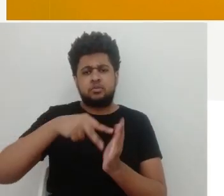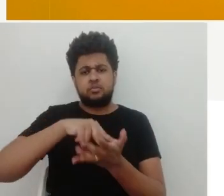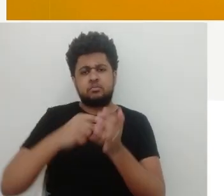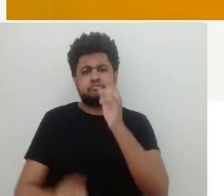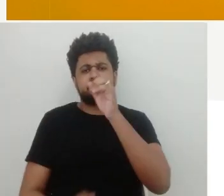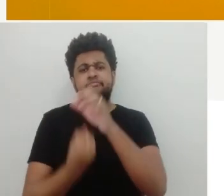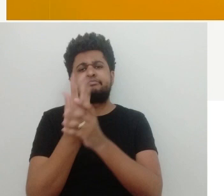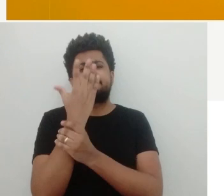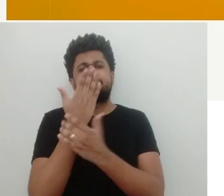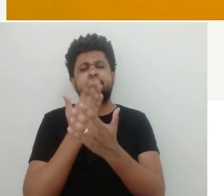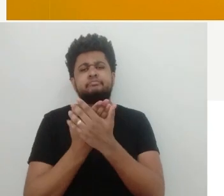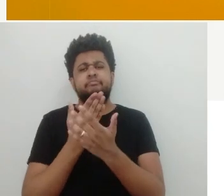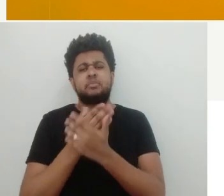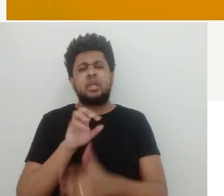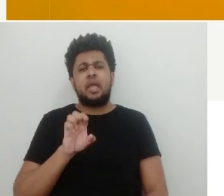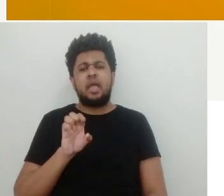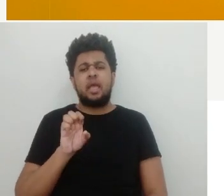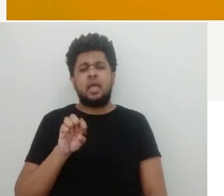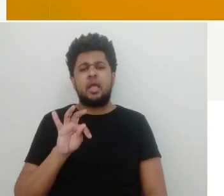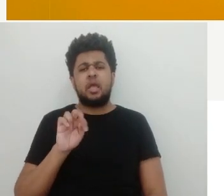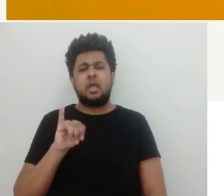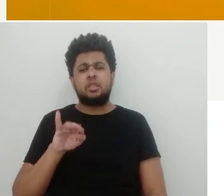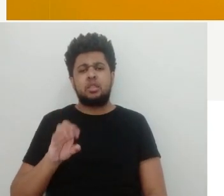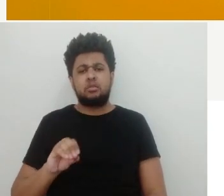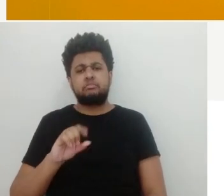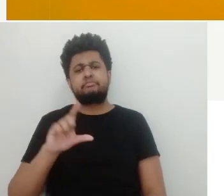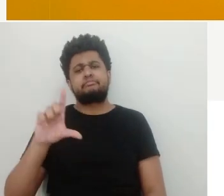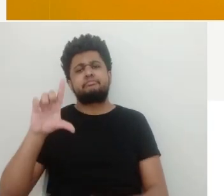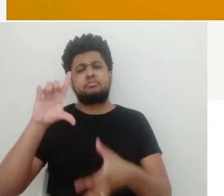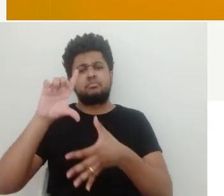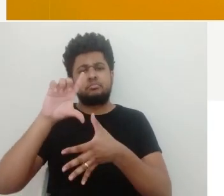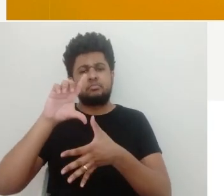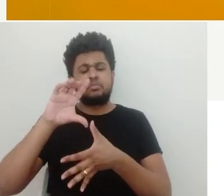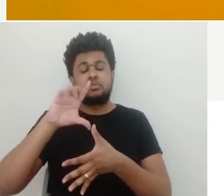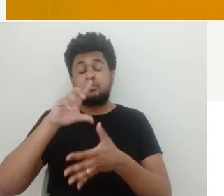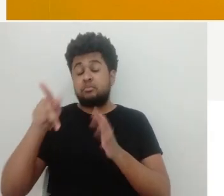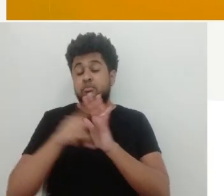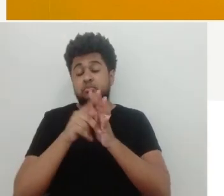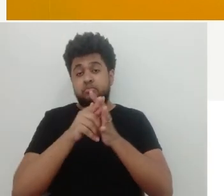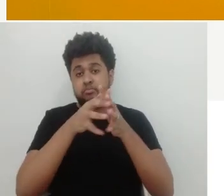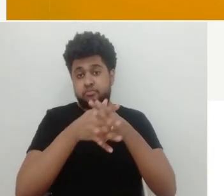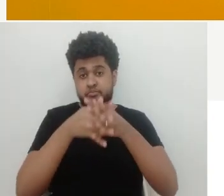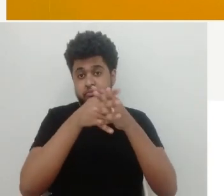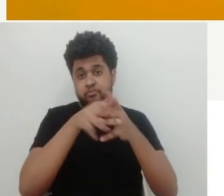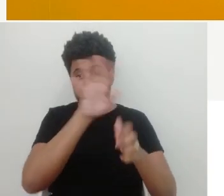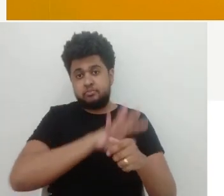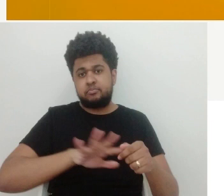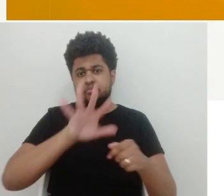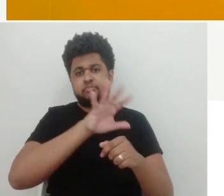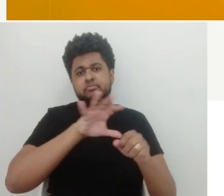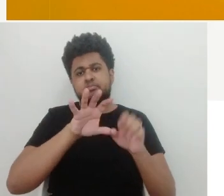Una evolución paralela han tenido los espacios académicos para los estudios de género, y